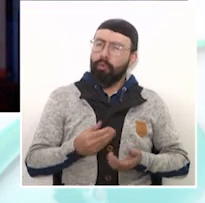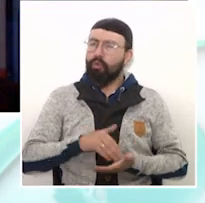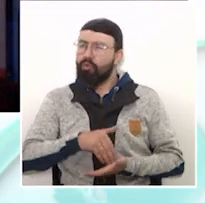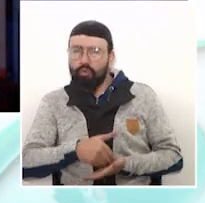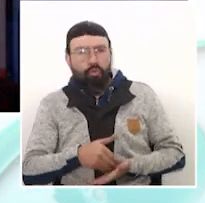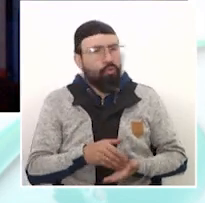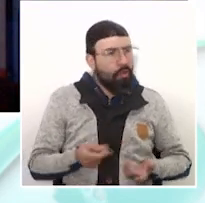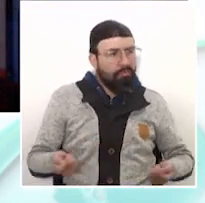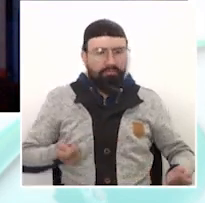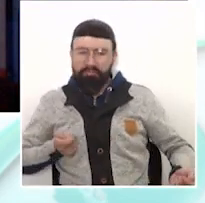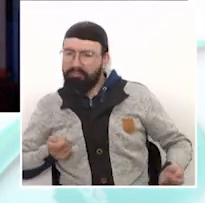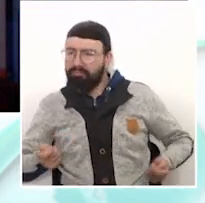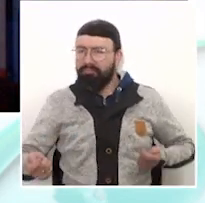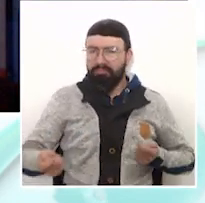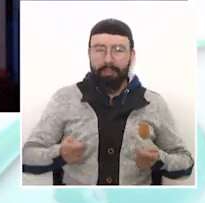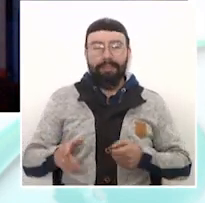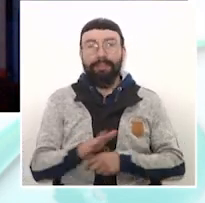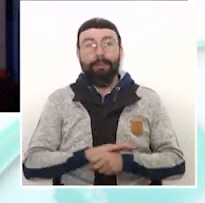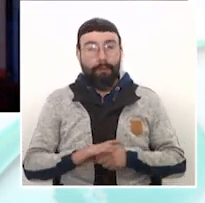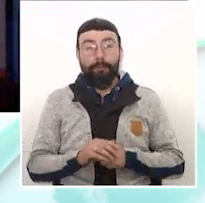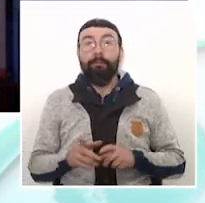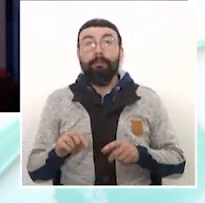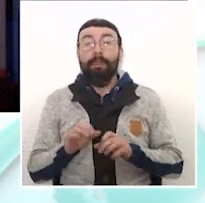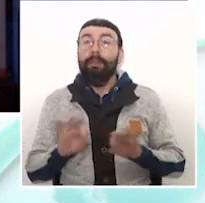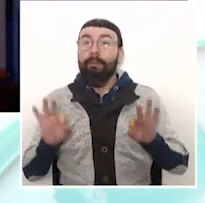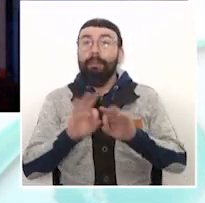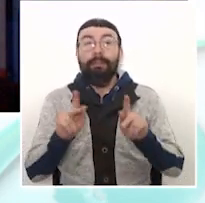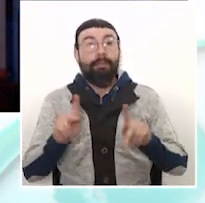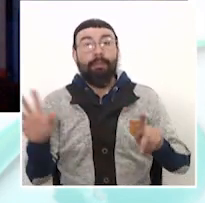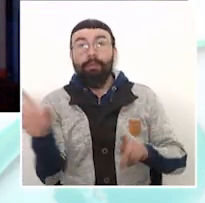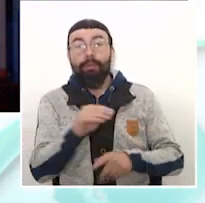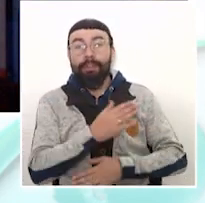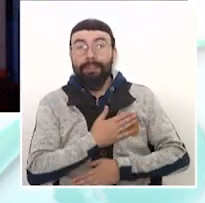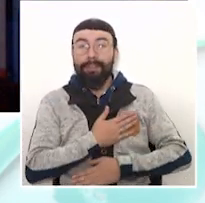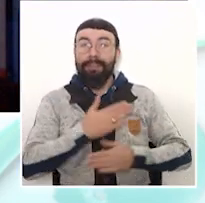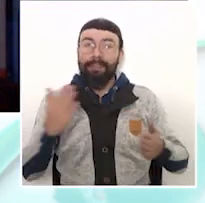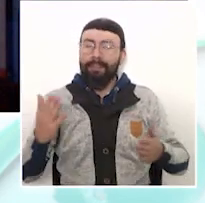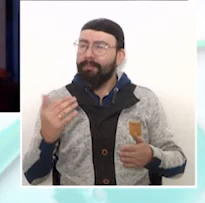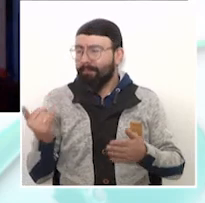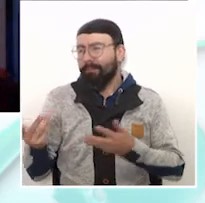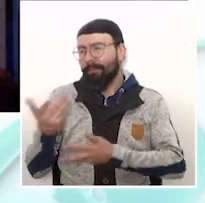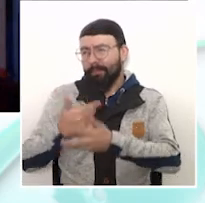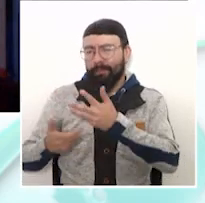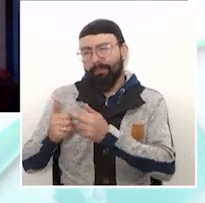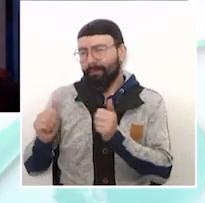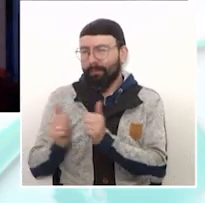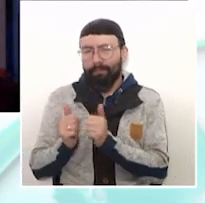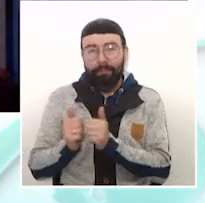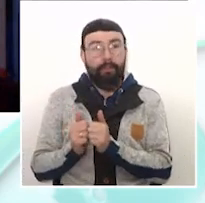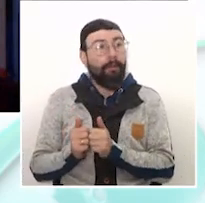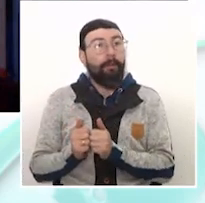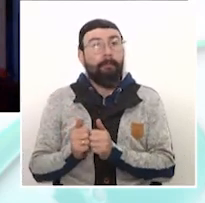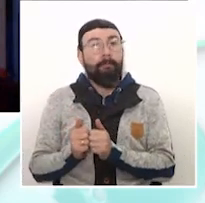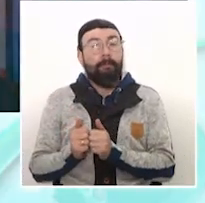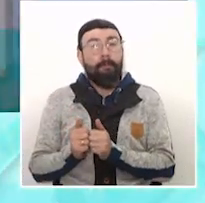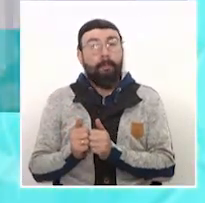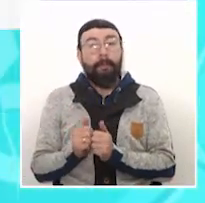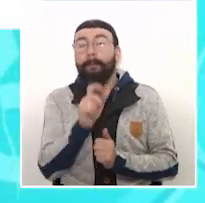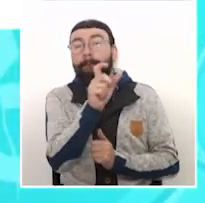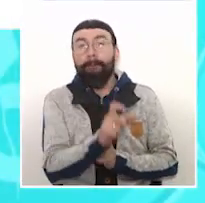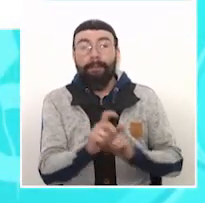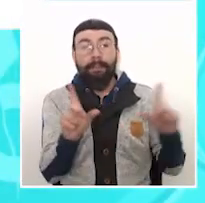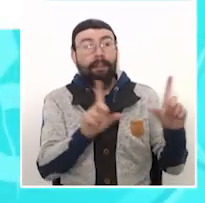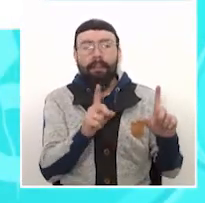Y también darle un saludo a todas las personas que nos escriben. Compartir contigo, Gonzalo, un comentario que nos hace en este momento una